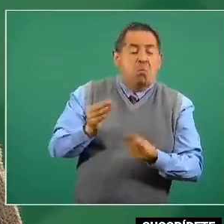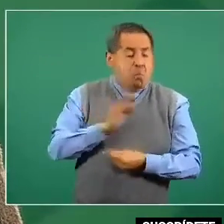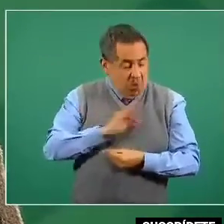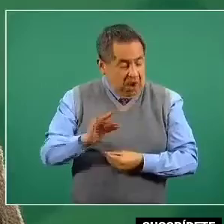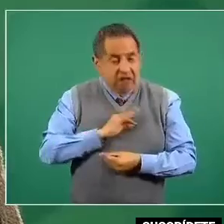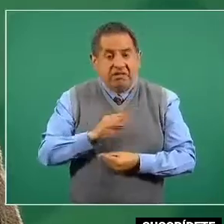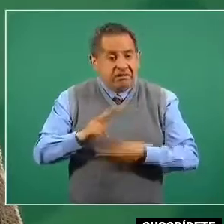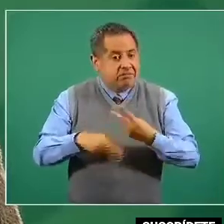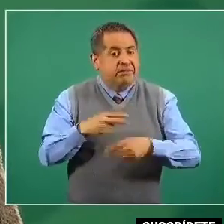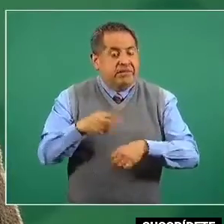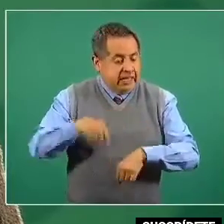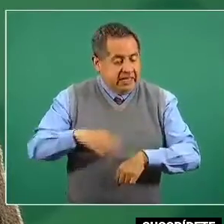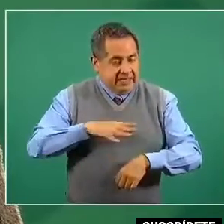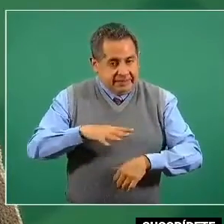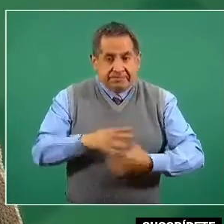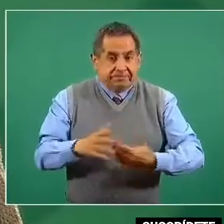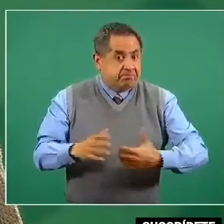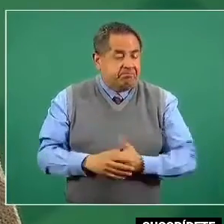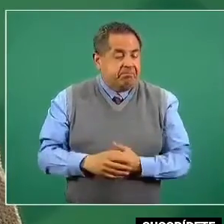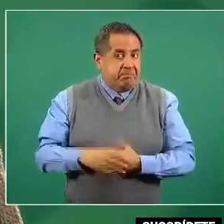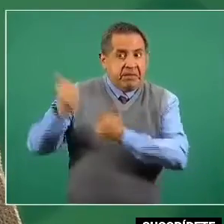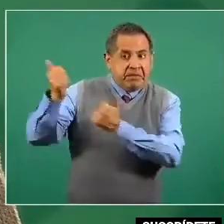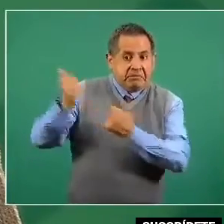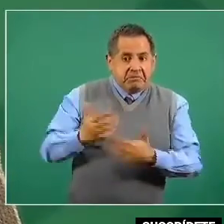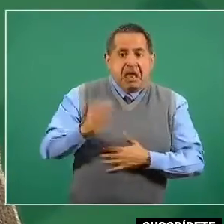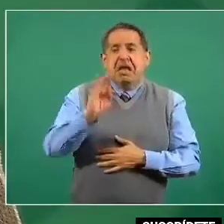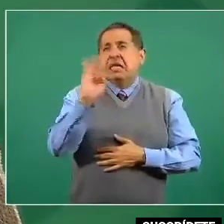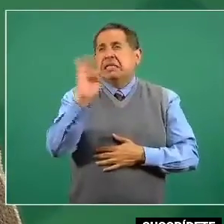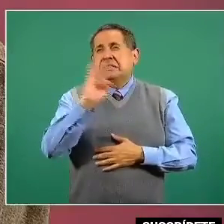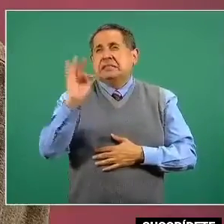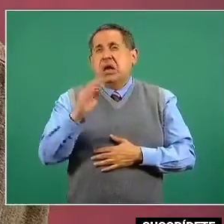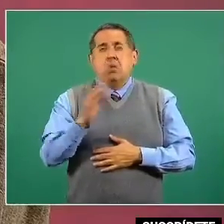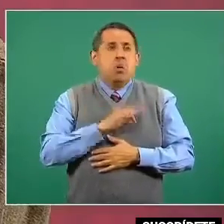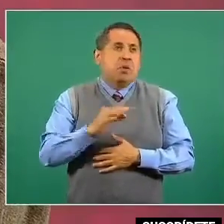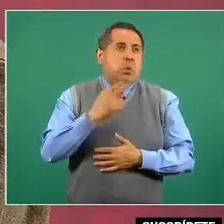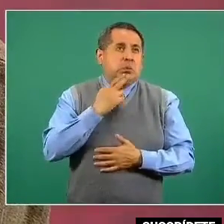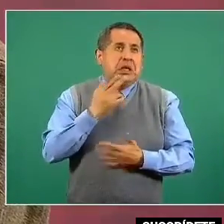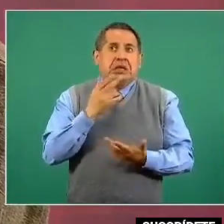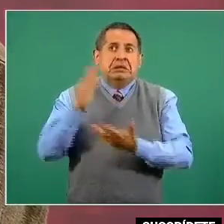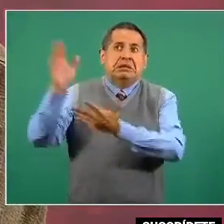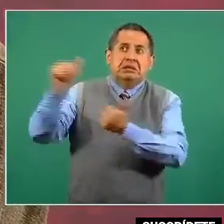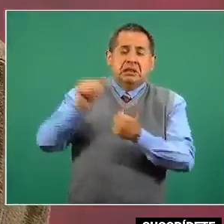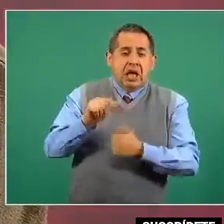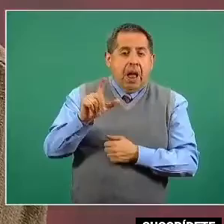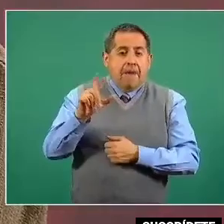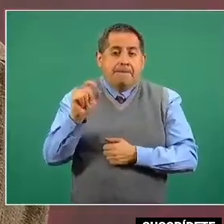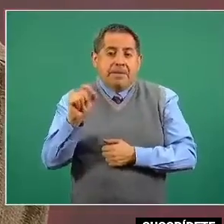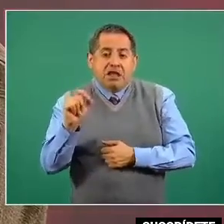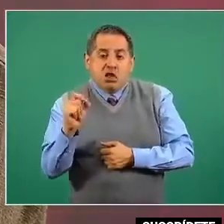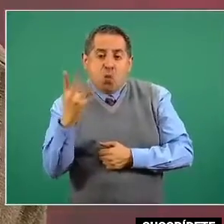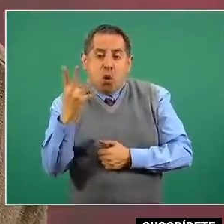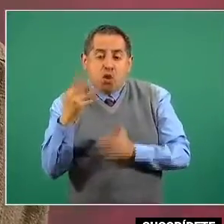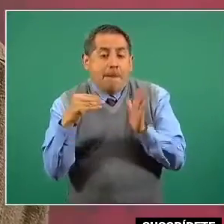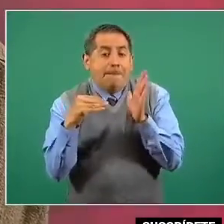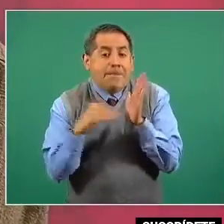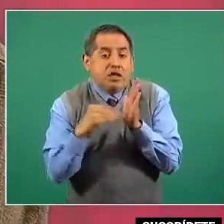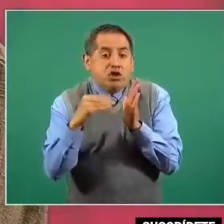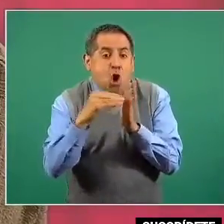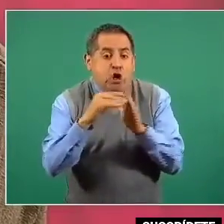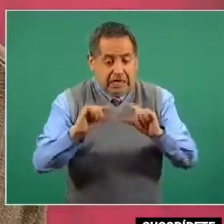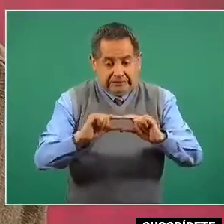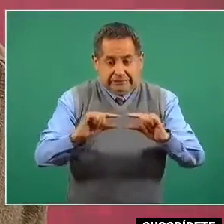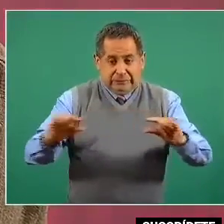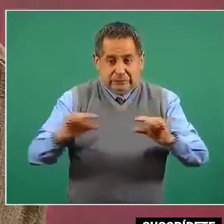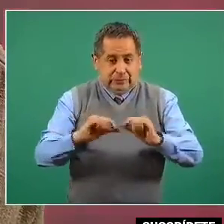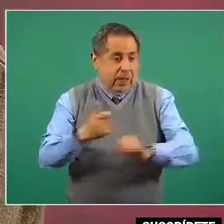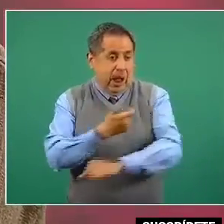Rusia. Estamos pensando que podríamos llegar a utilizar hasta 24 millones de dosis de esta